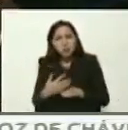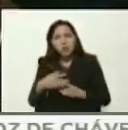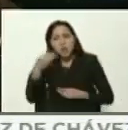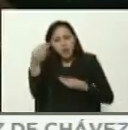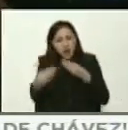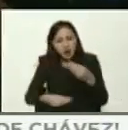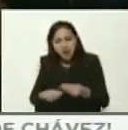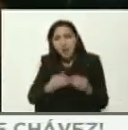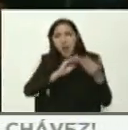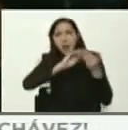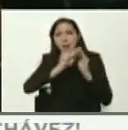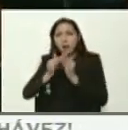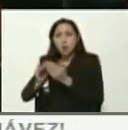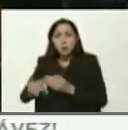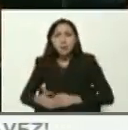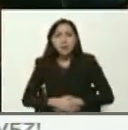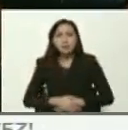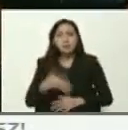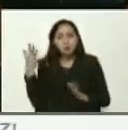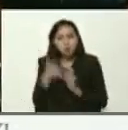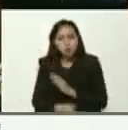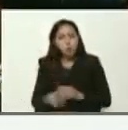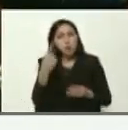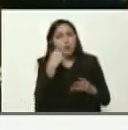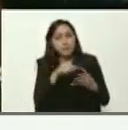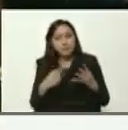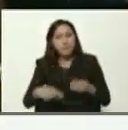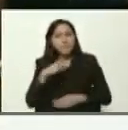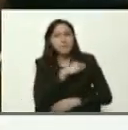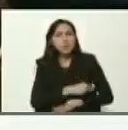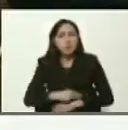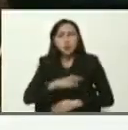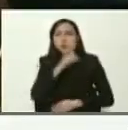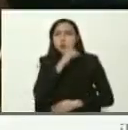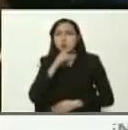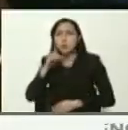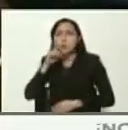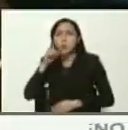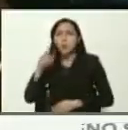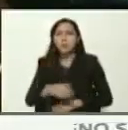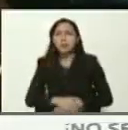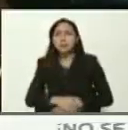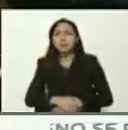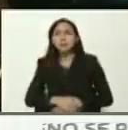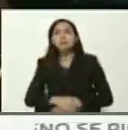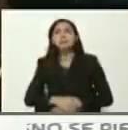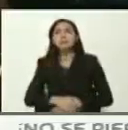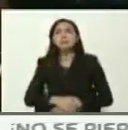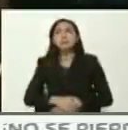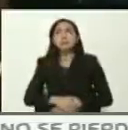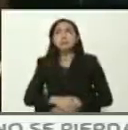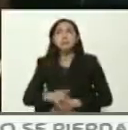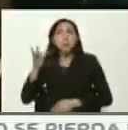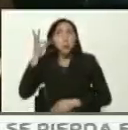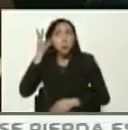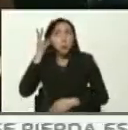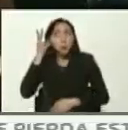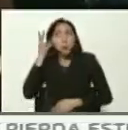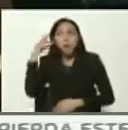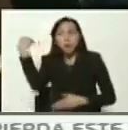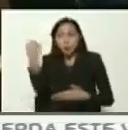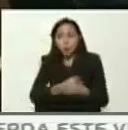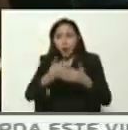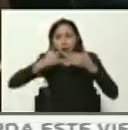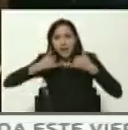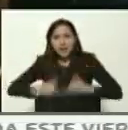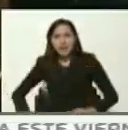también la comunidad en esta base de misiones que lleva el nombre de las mujeres hijas